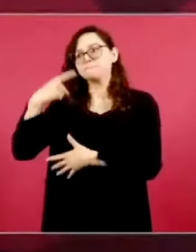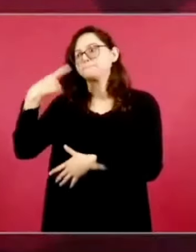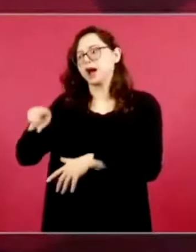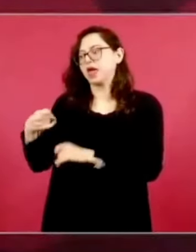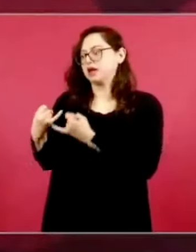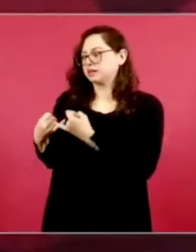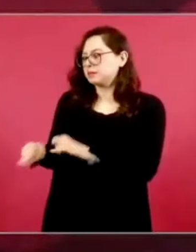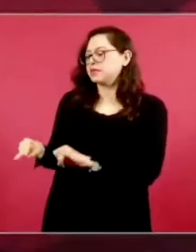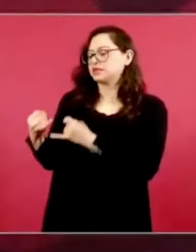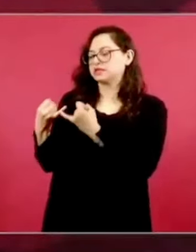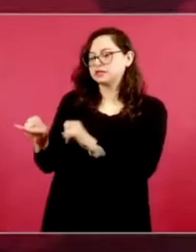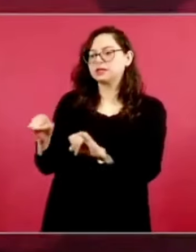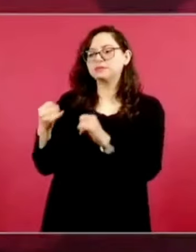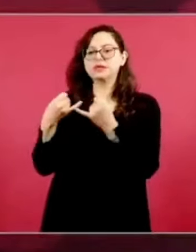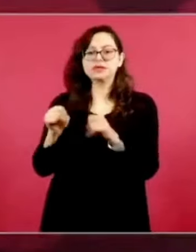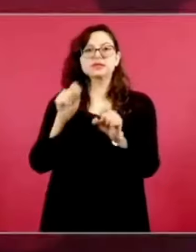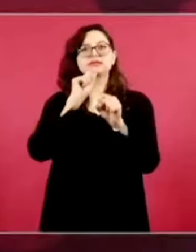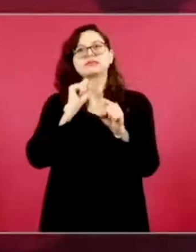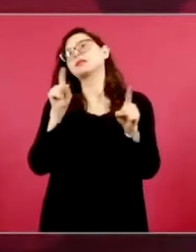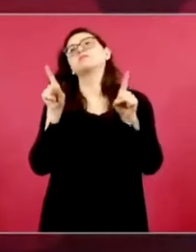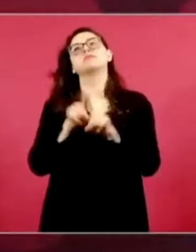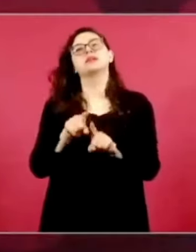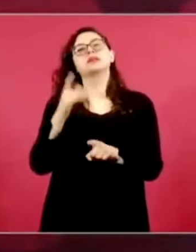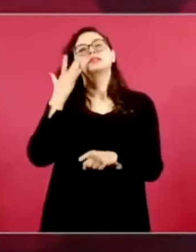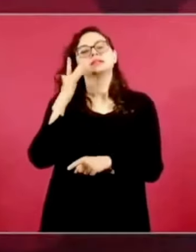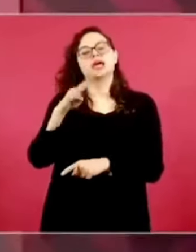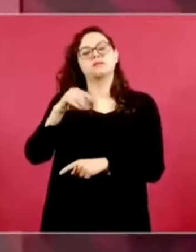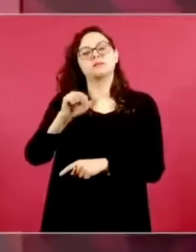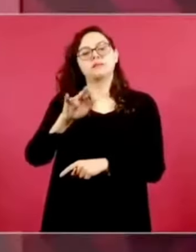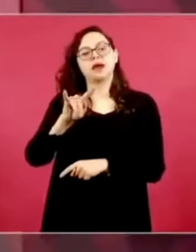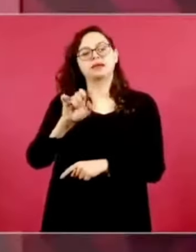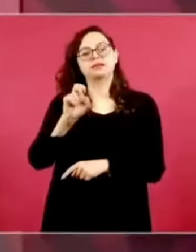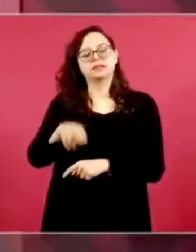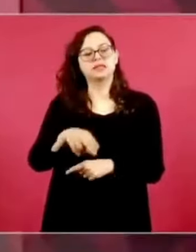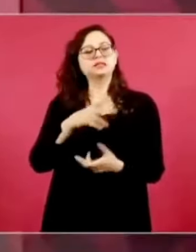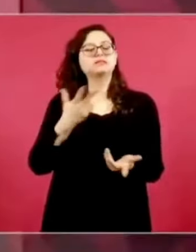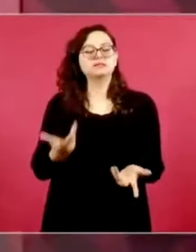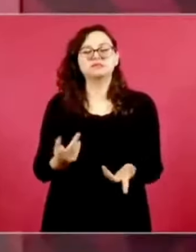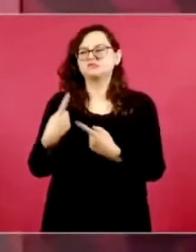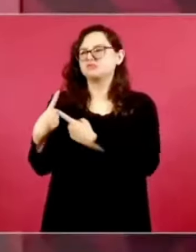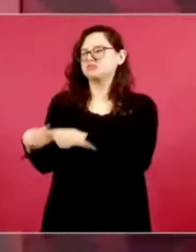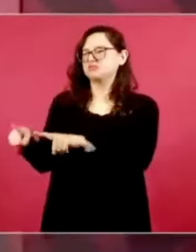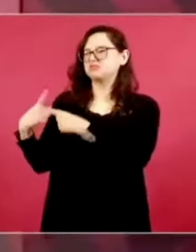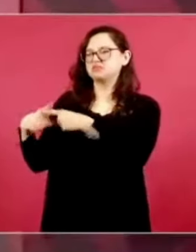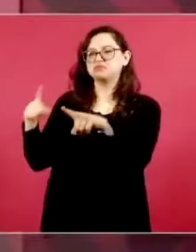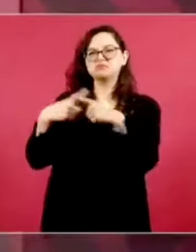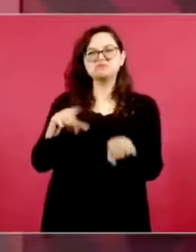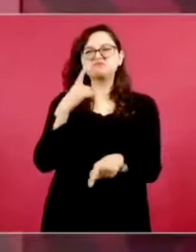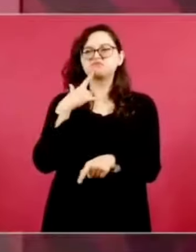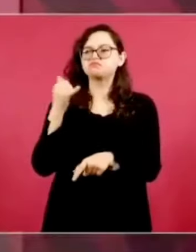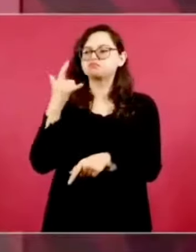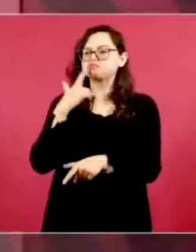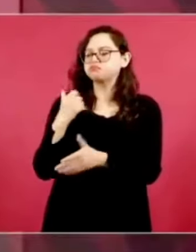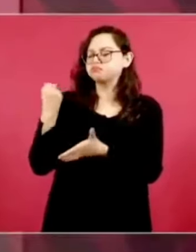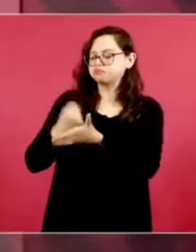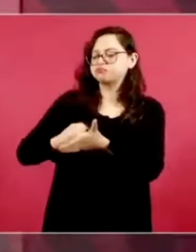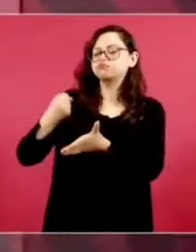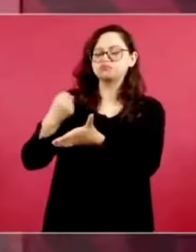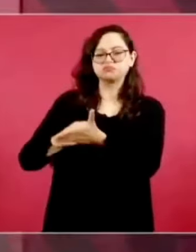y San Martín, y O'Higgins, y muchos luchando.